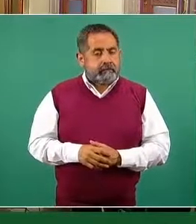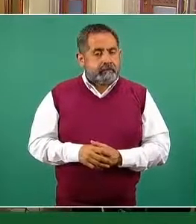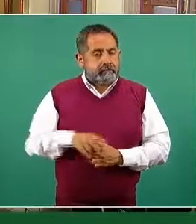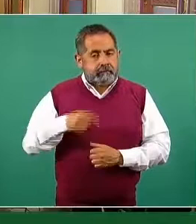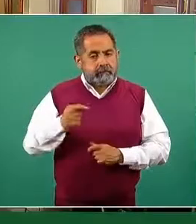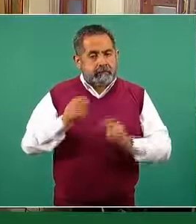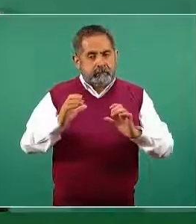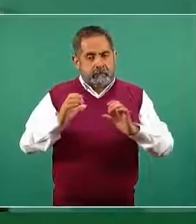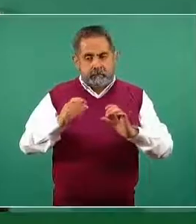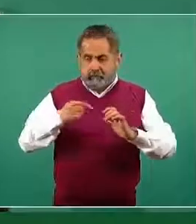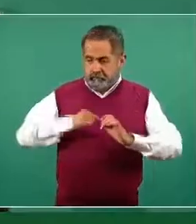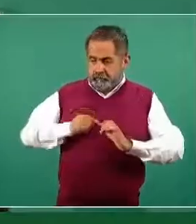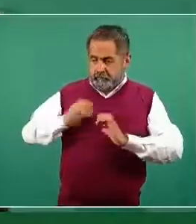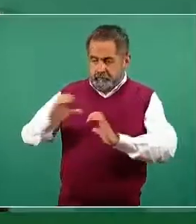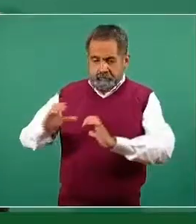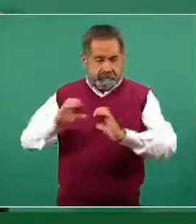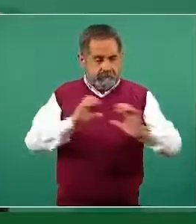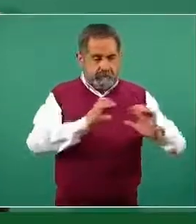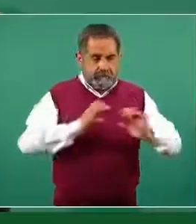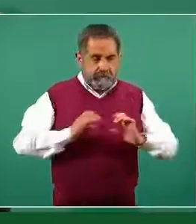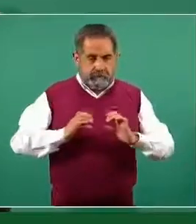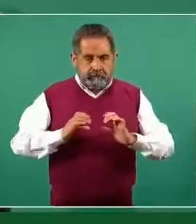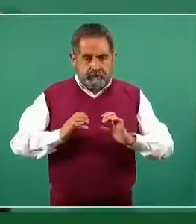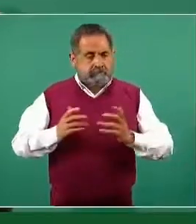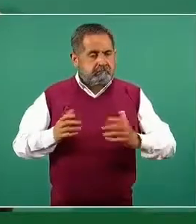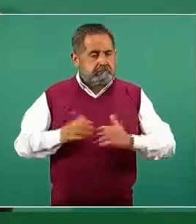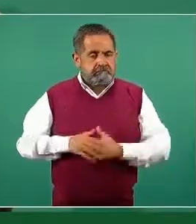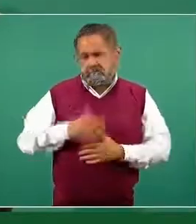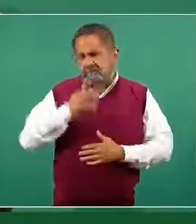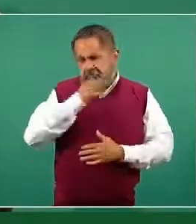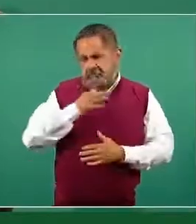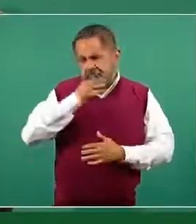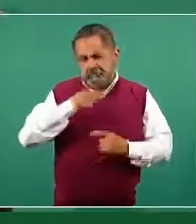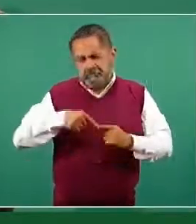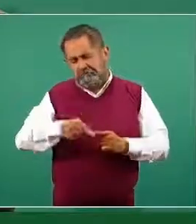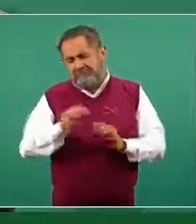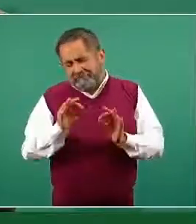Cuídense y cuiden a los demás. Festejemos